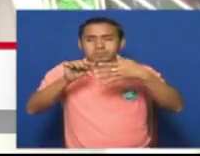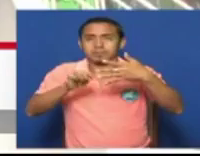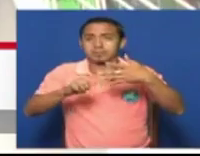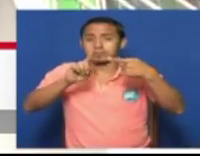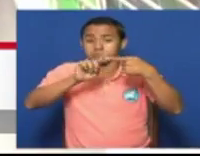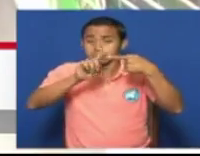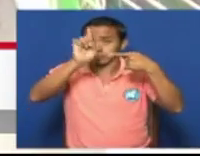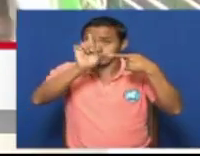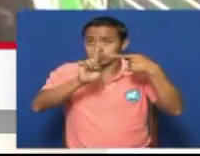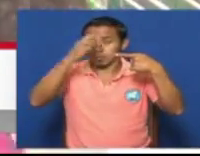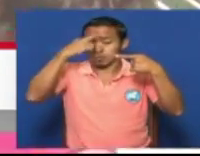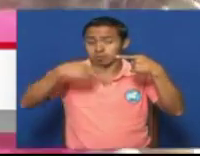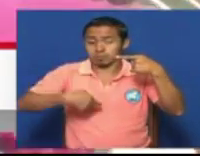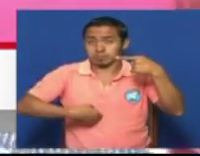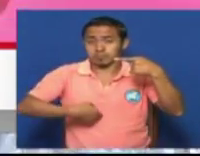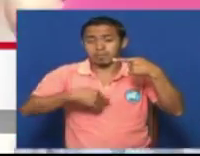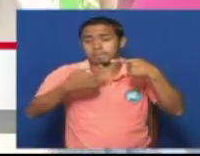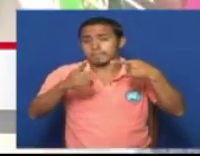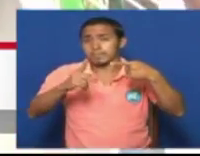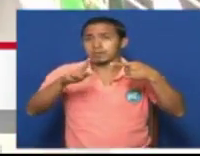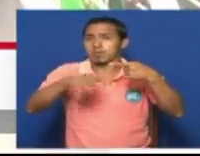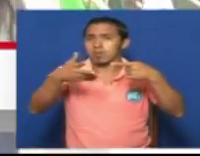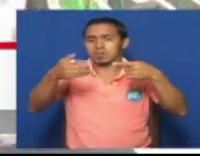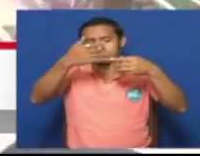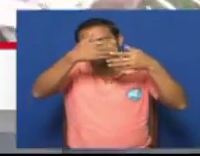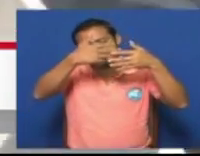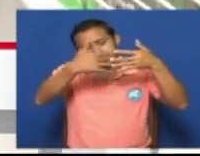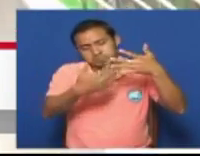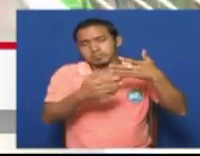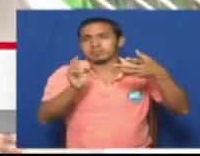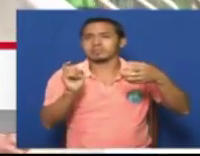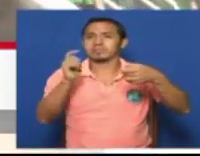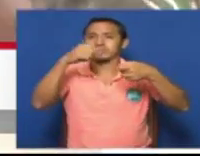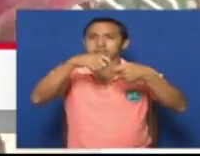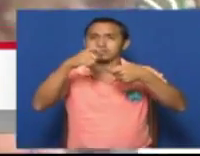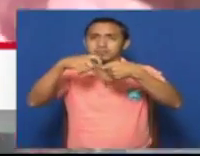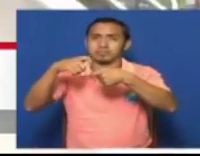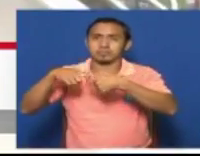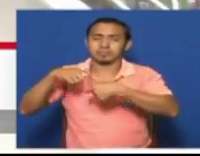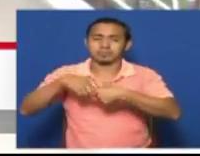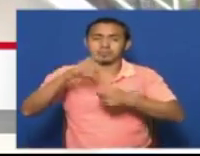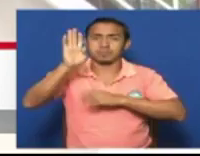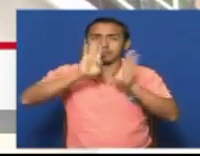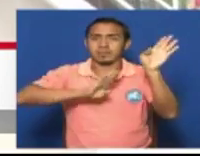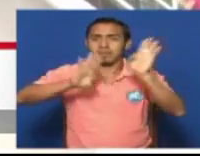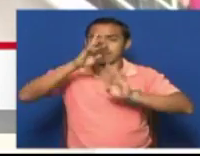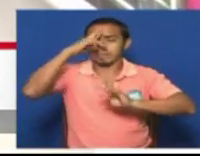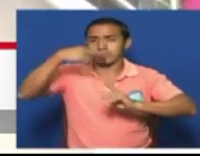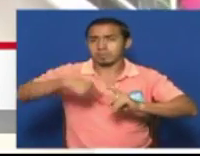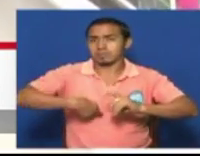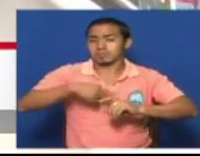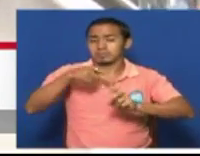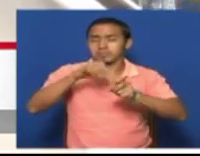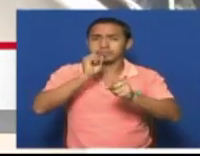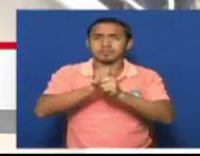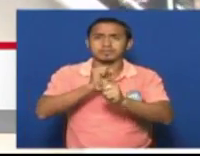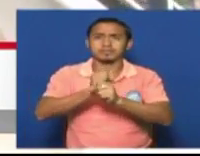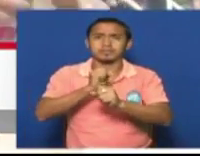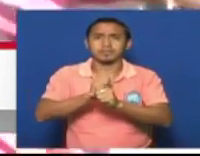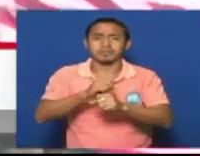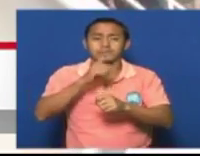institución que coordina el programa pero el resto de instituciones de gobierno participan en la hoja de ruta de erradicación del trabajo infantil